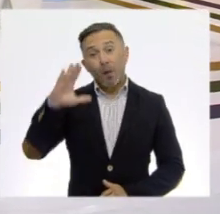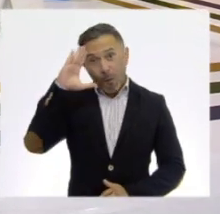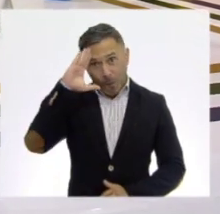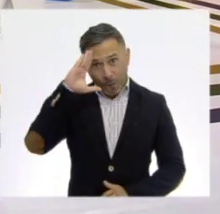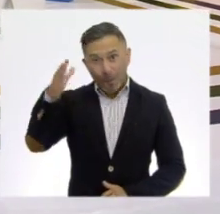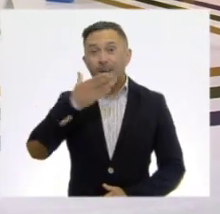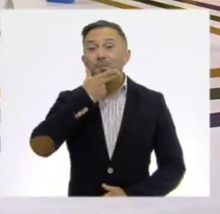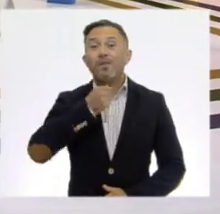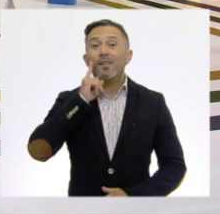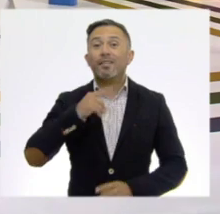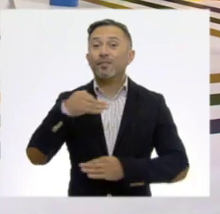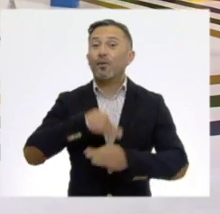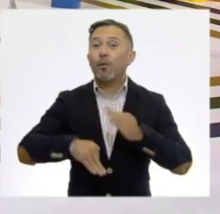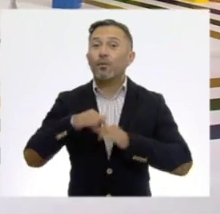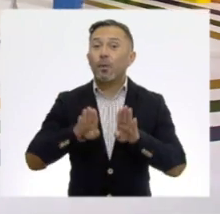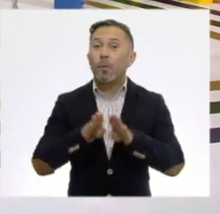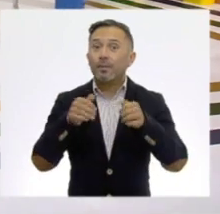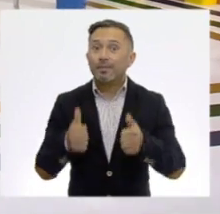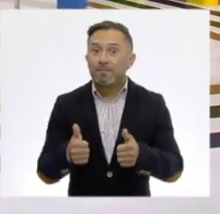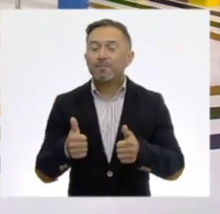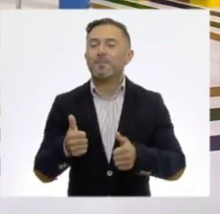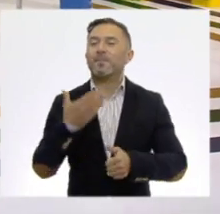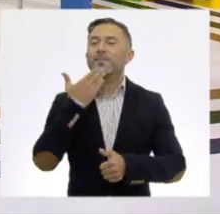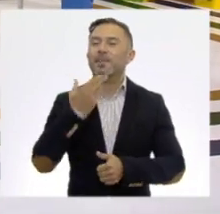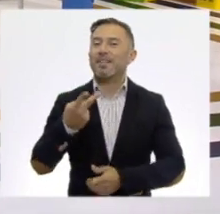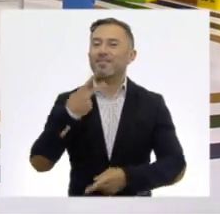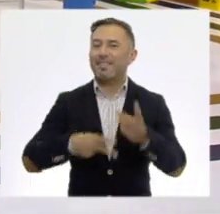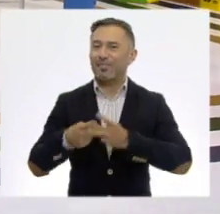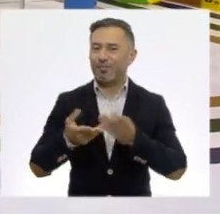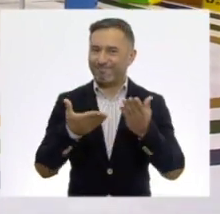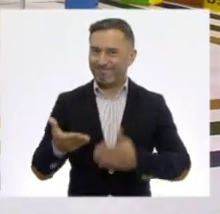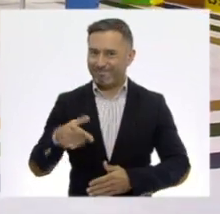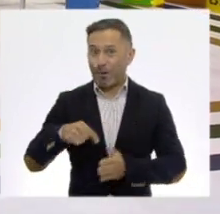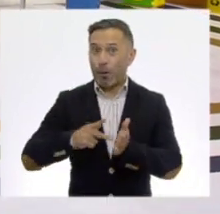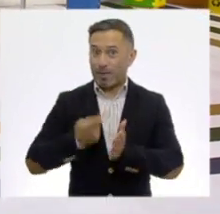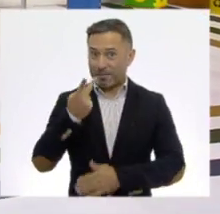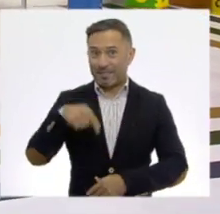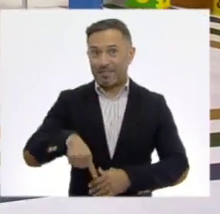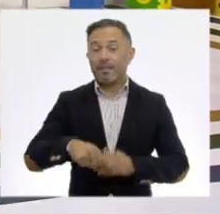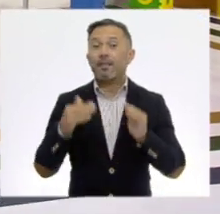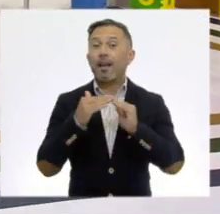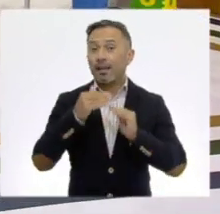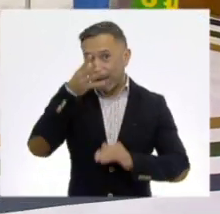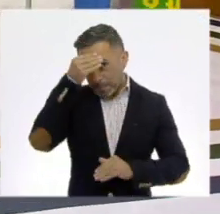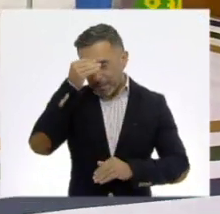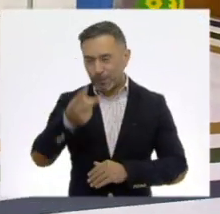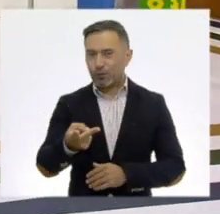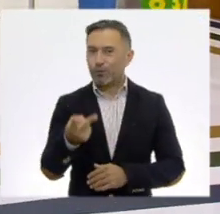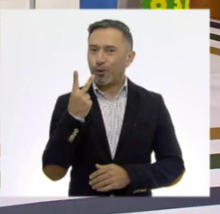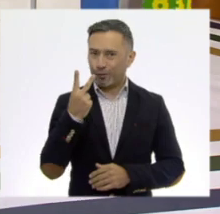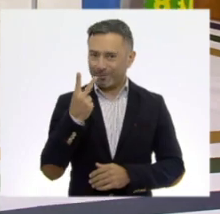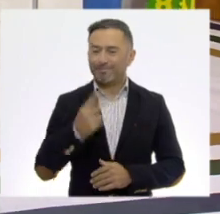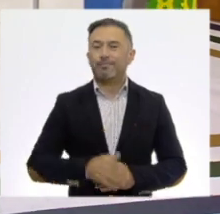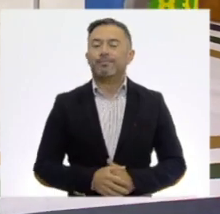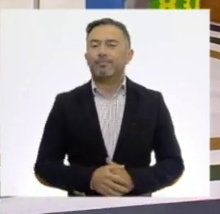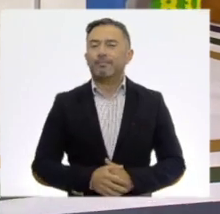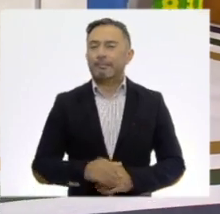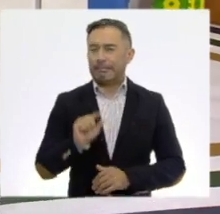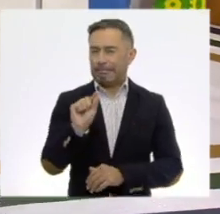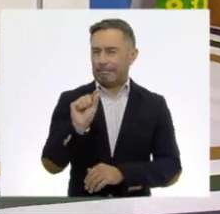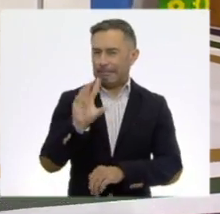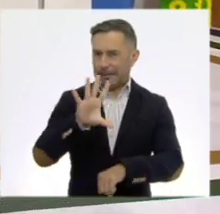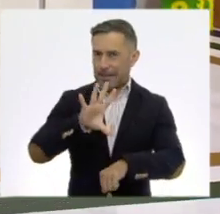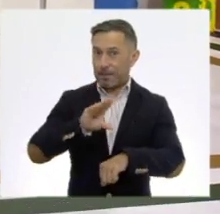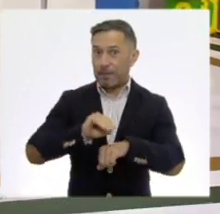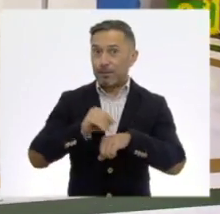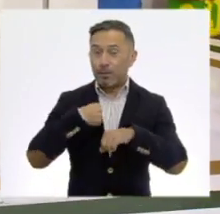a todas y todos, ¿cómo están? Bienvenidas y bienvenidos nuevamente a Aprende en Casa 2. Permítanme quitarme mi